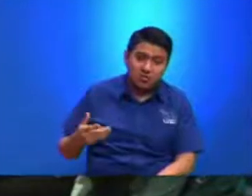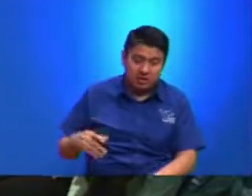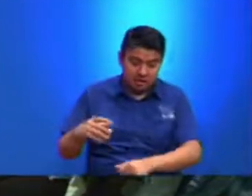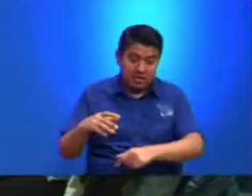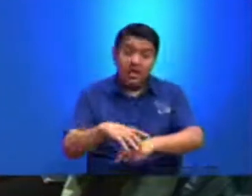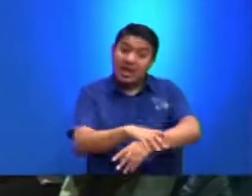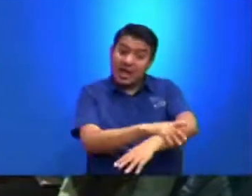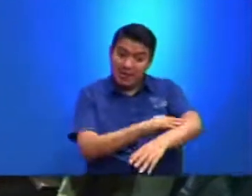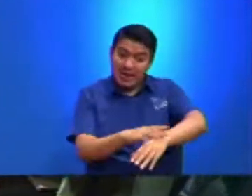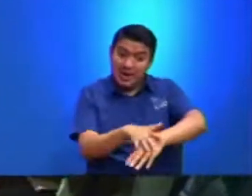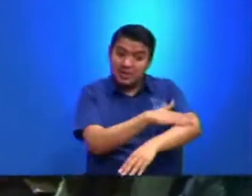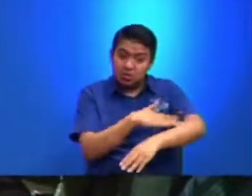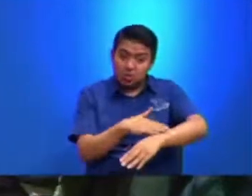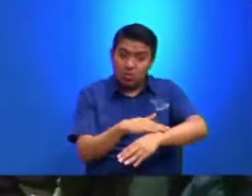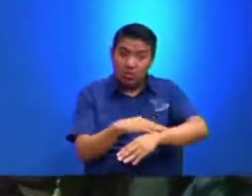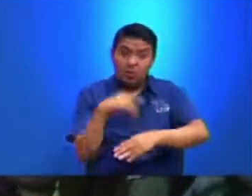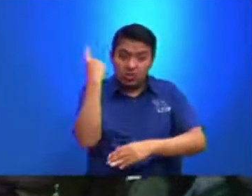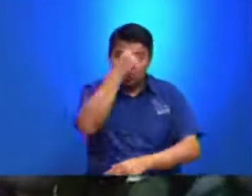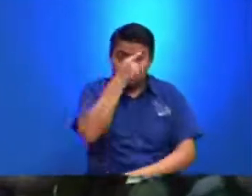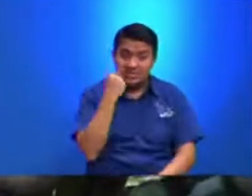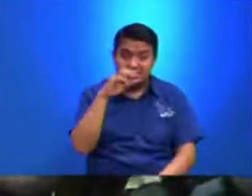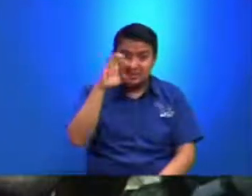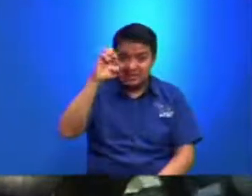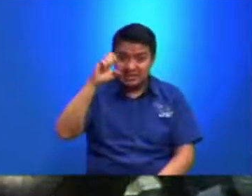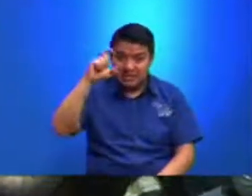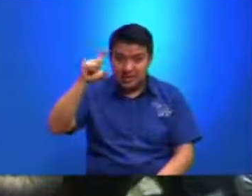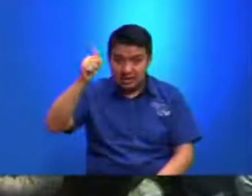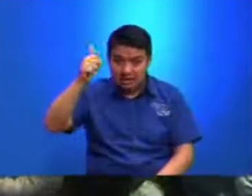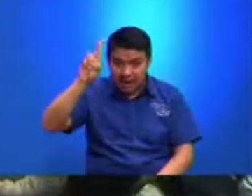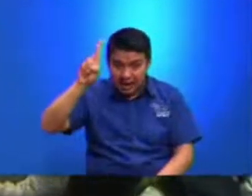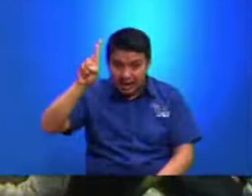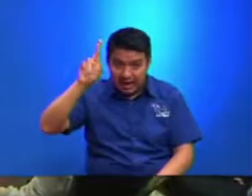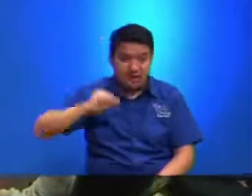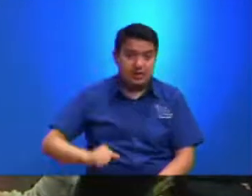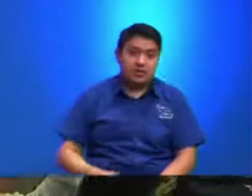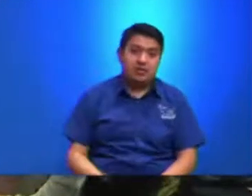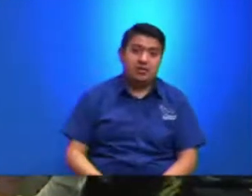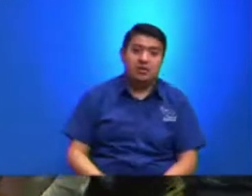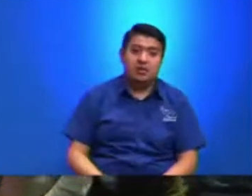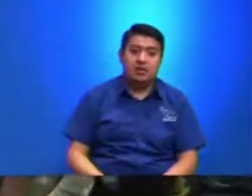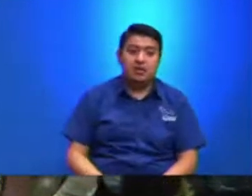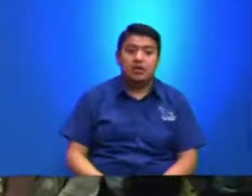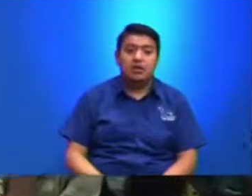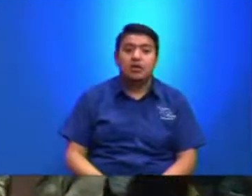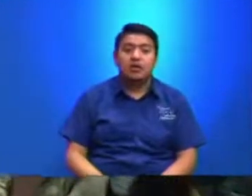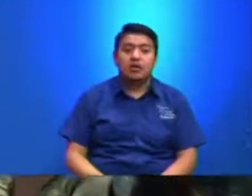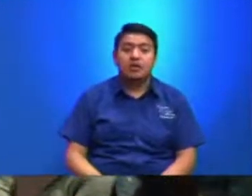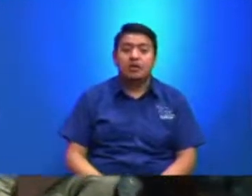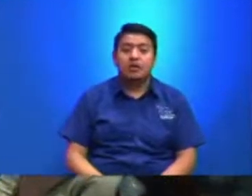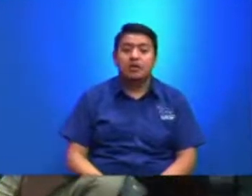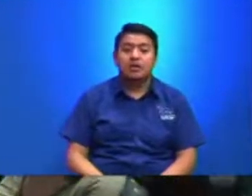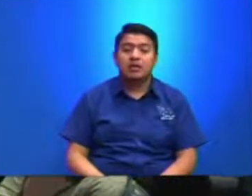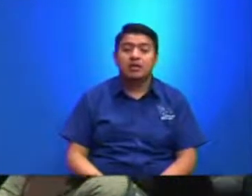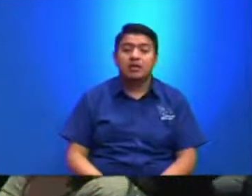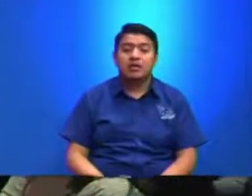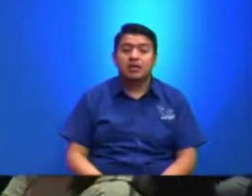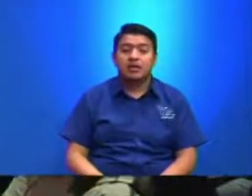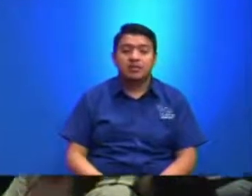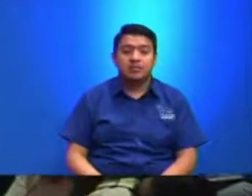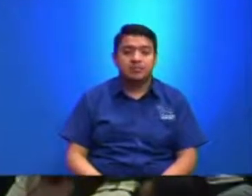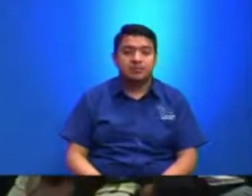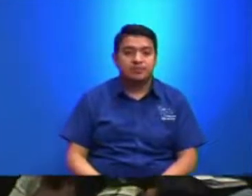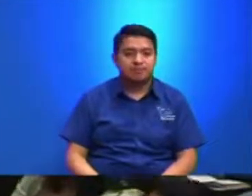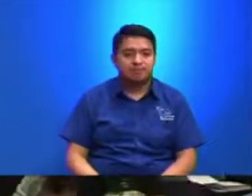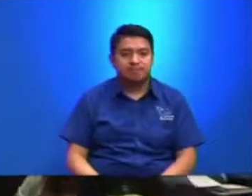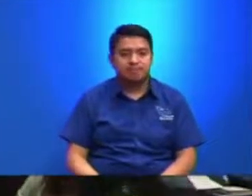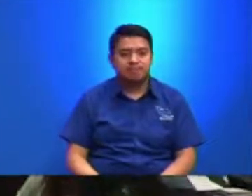brazo y dijimos lo que dice Zacarías capítulo 11: ay del pastor inútil que abandona al rebaño.